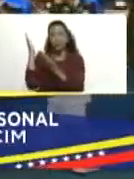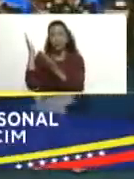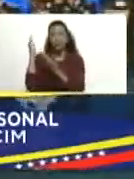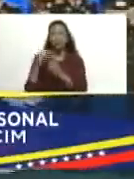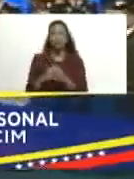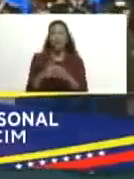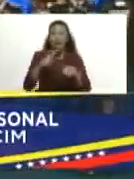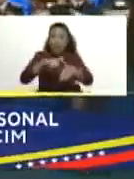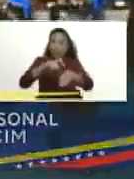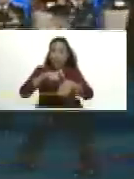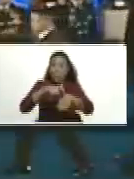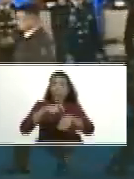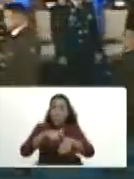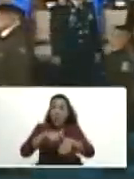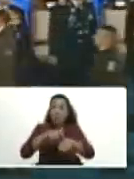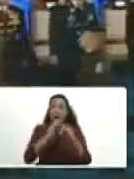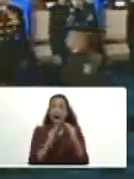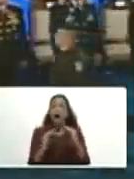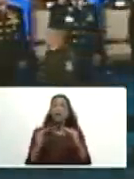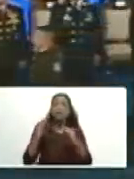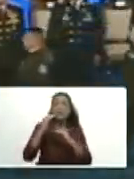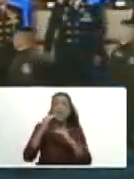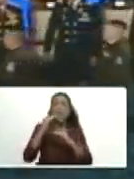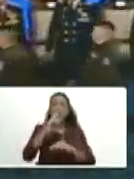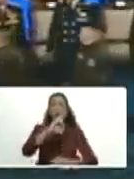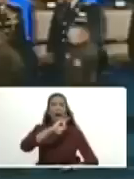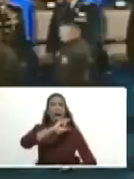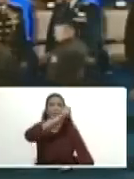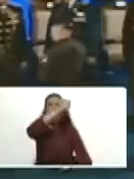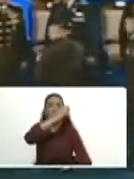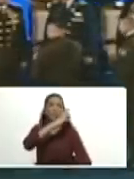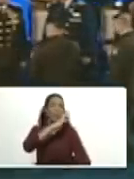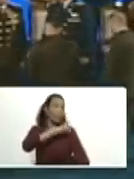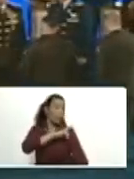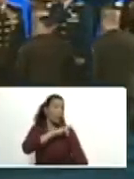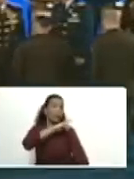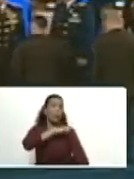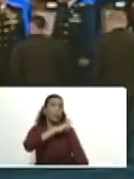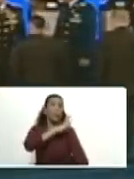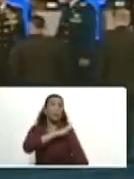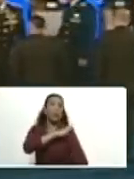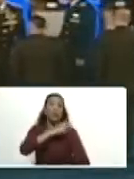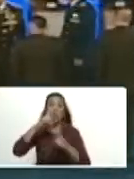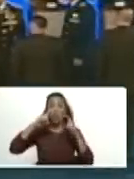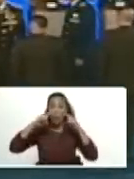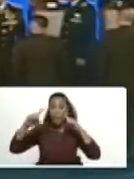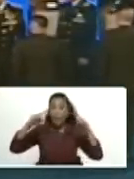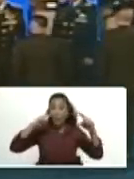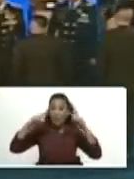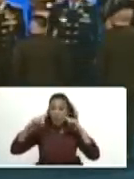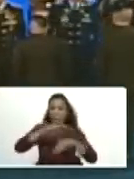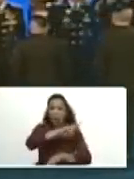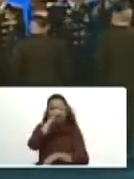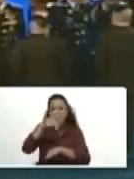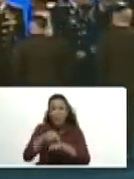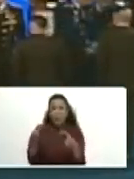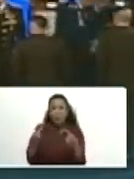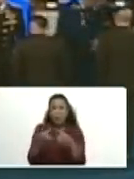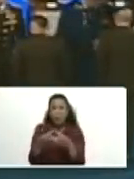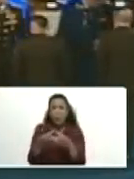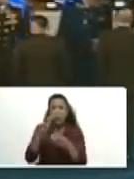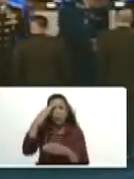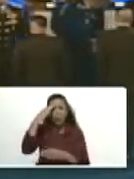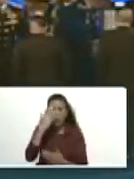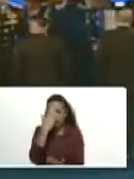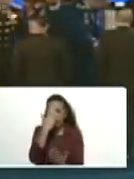En este momento ascienden entonces a la jerarquía de sargento supervisor, y es que la Fuerza Armada Nacional Bolivariana ha ido al